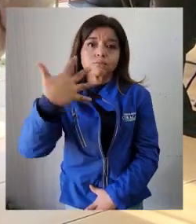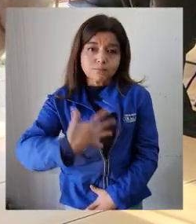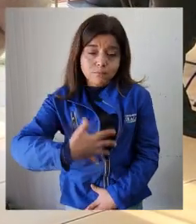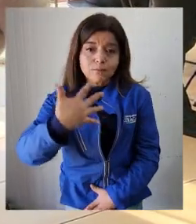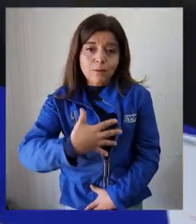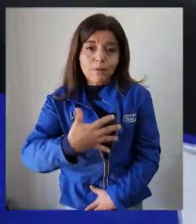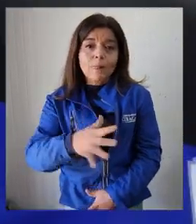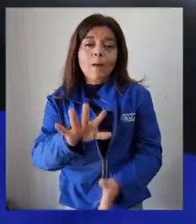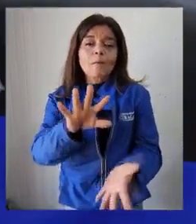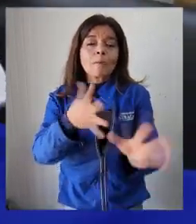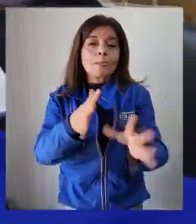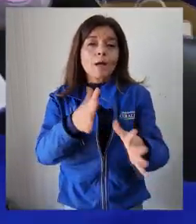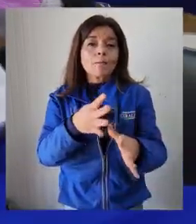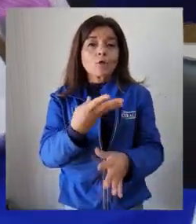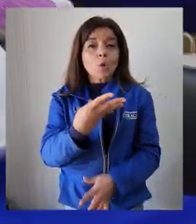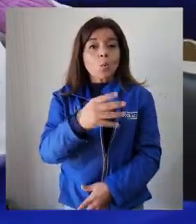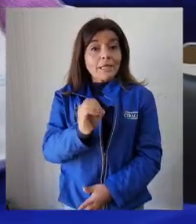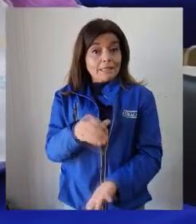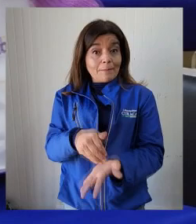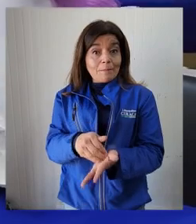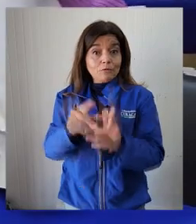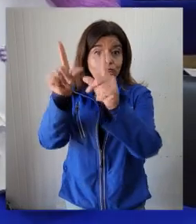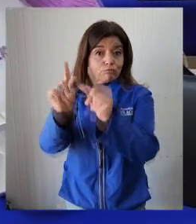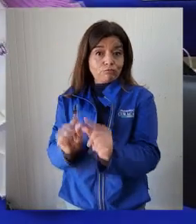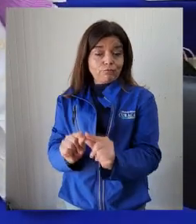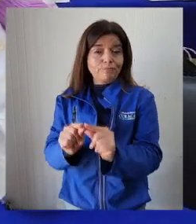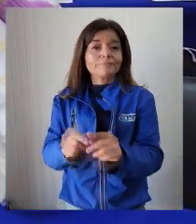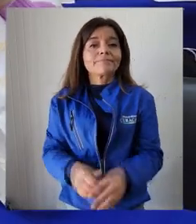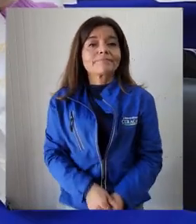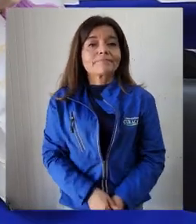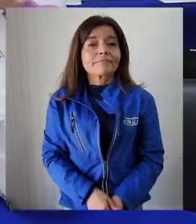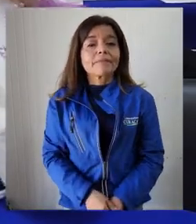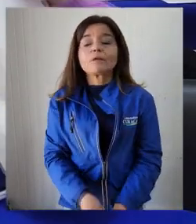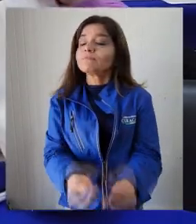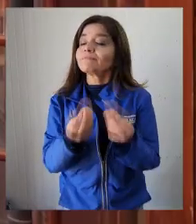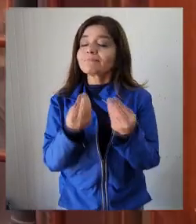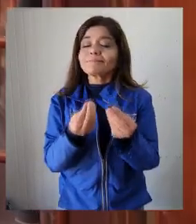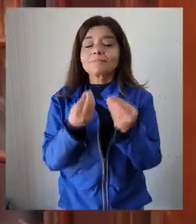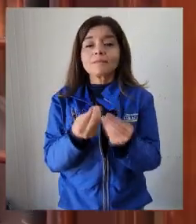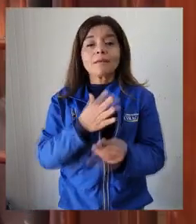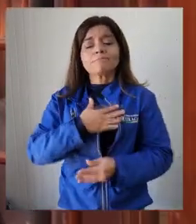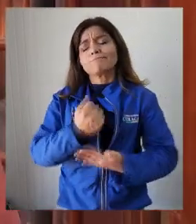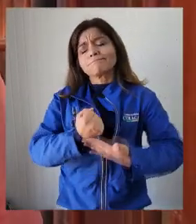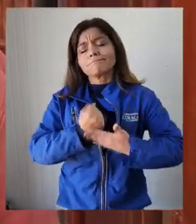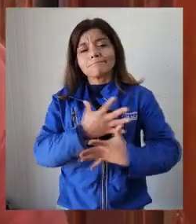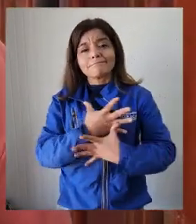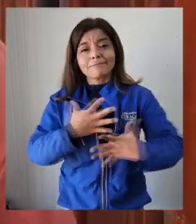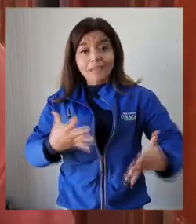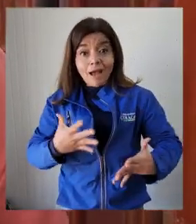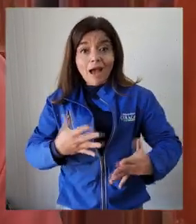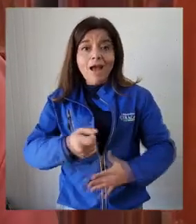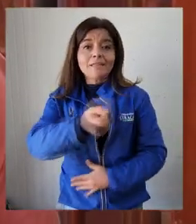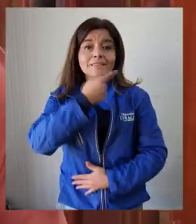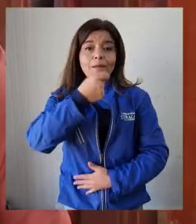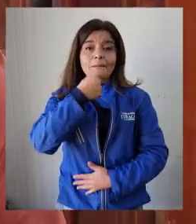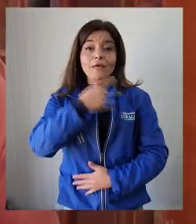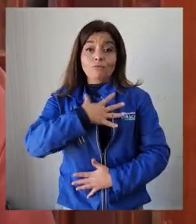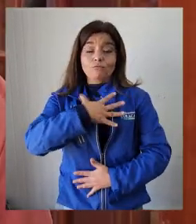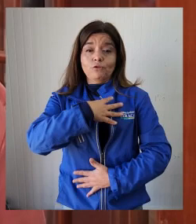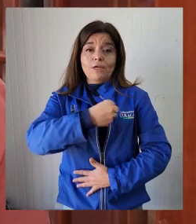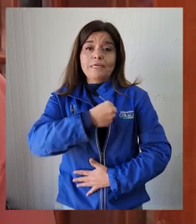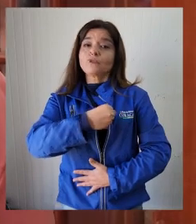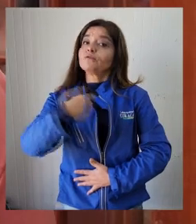sea, estamos hablando de alrededor de 40 mil pesos. No, muy bueno, por lo menos a mí me ayuda mucho, porque el medicamento de mi hijo